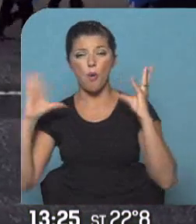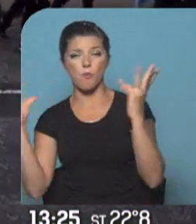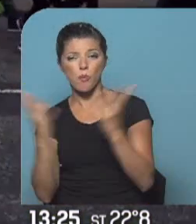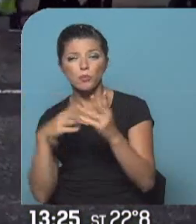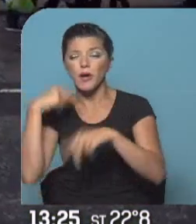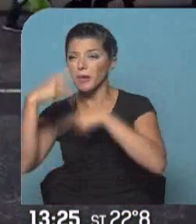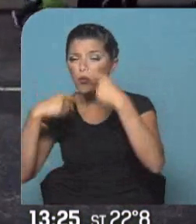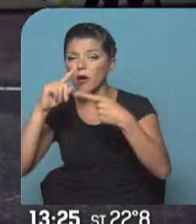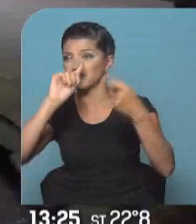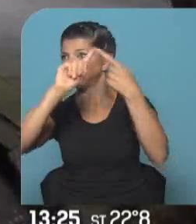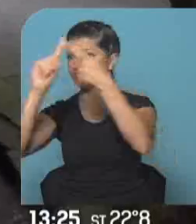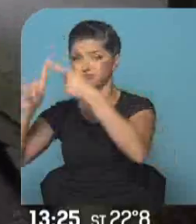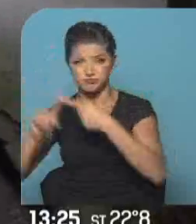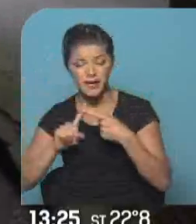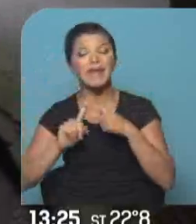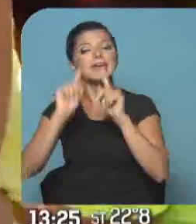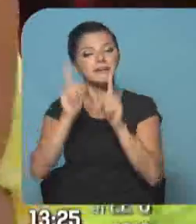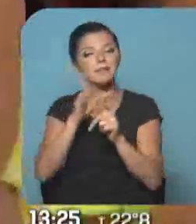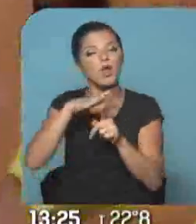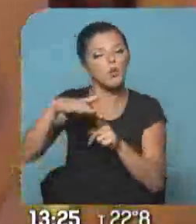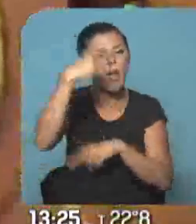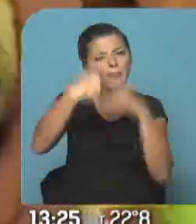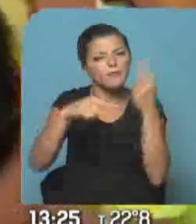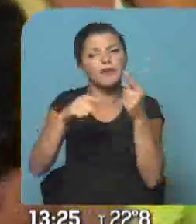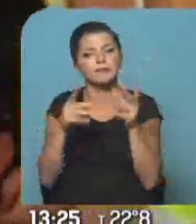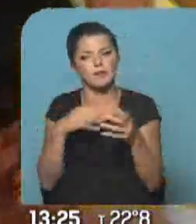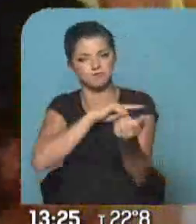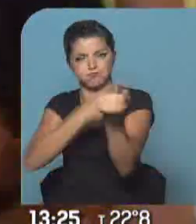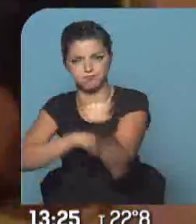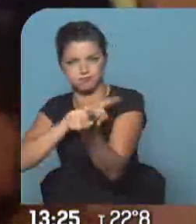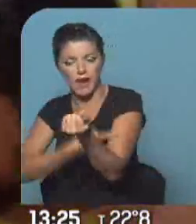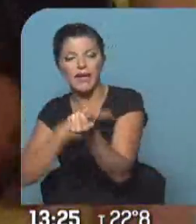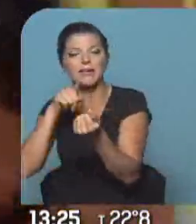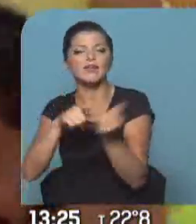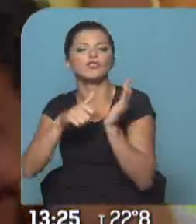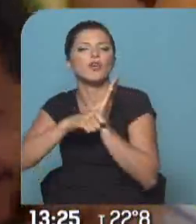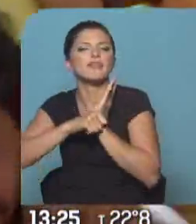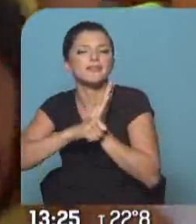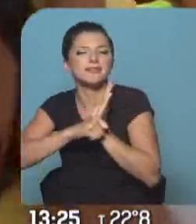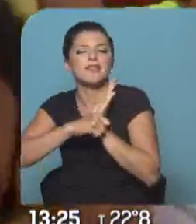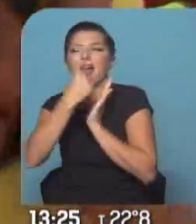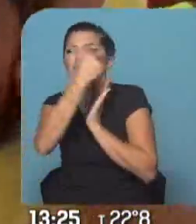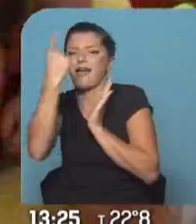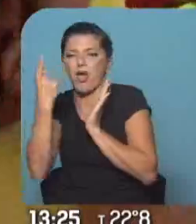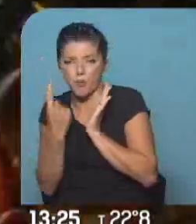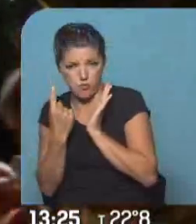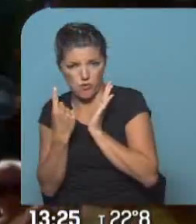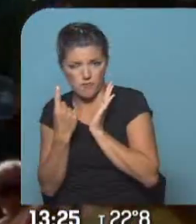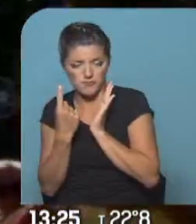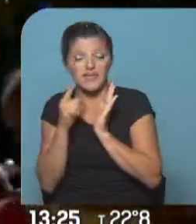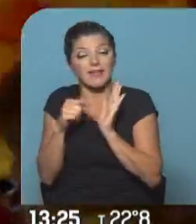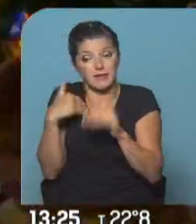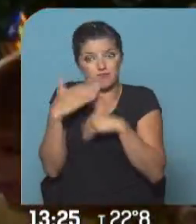realidad inapelable y a la unificación en bloques regionales que diluyen en cierto sentido la identidad cerrada de los Estados-nación, prosperan de